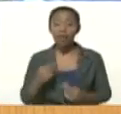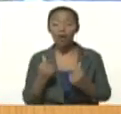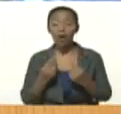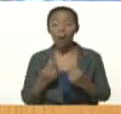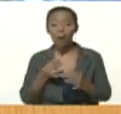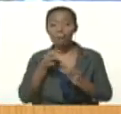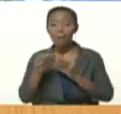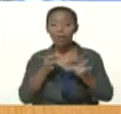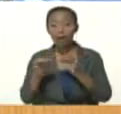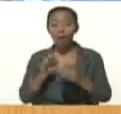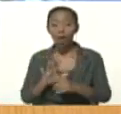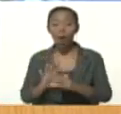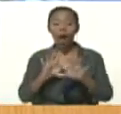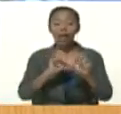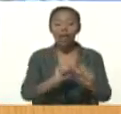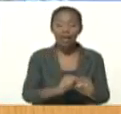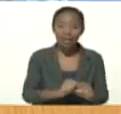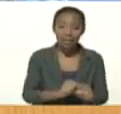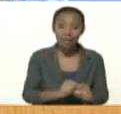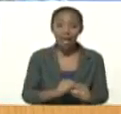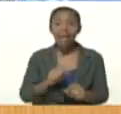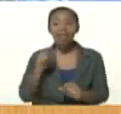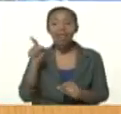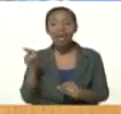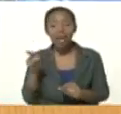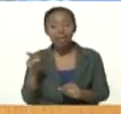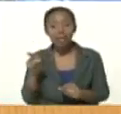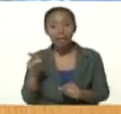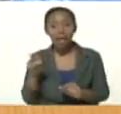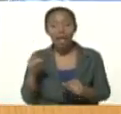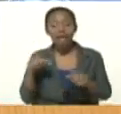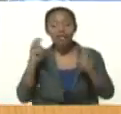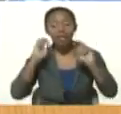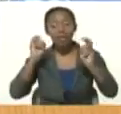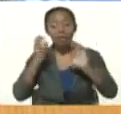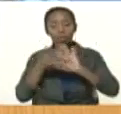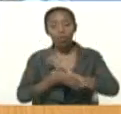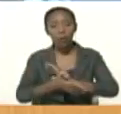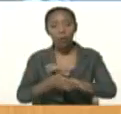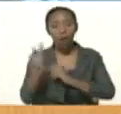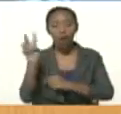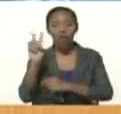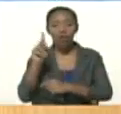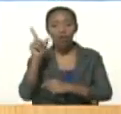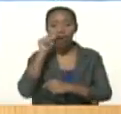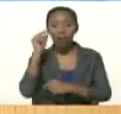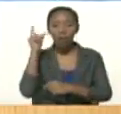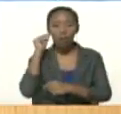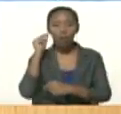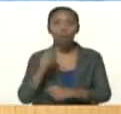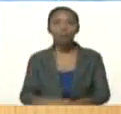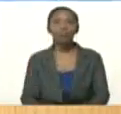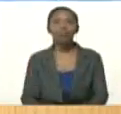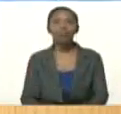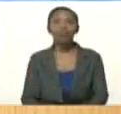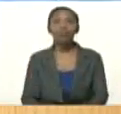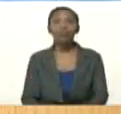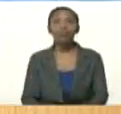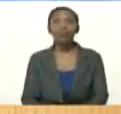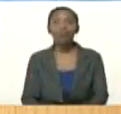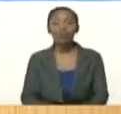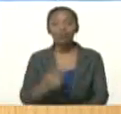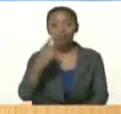explicara los alcances de este decreto para los venezolanos y venezolanas. Presidente, de manera muy